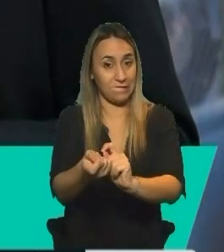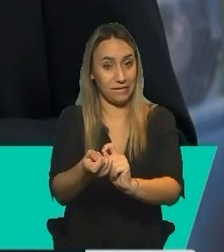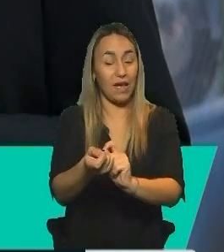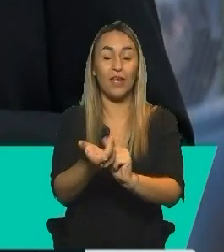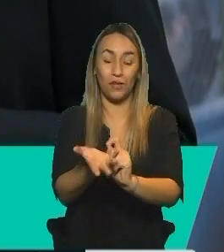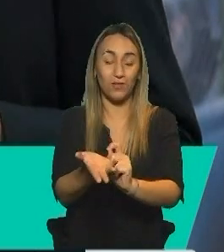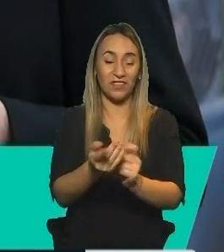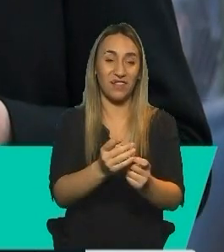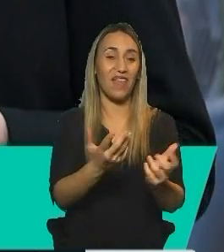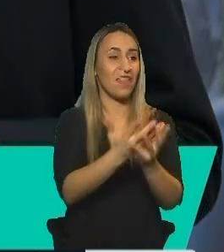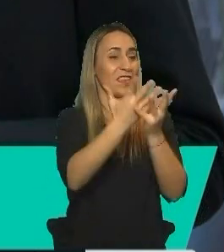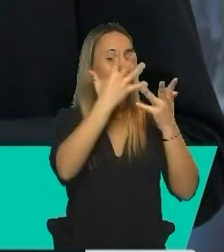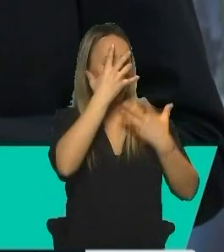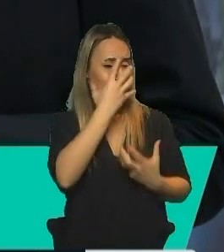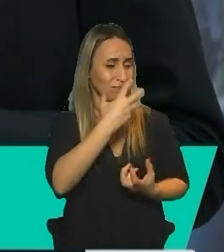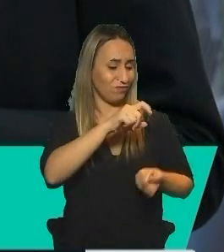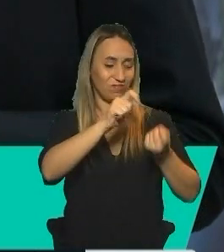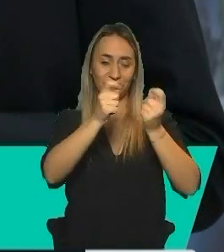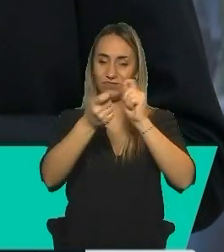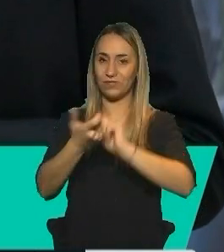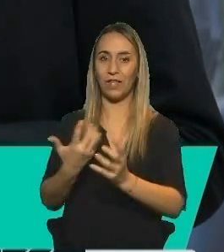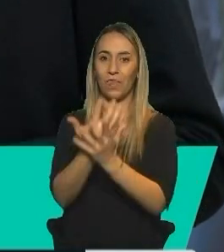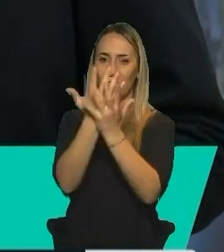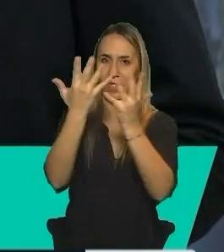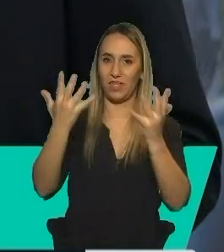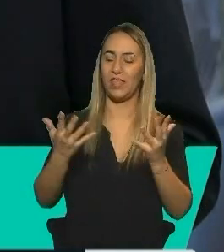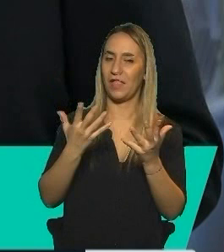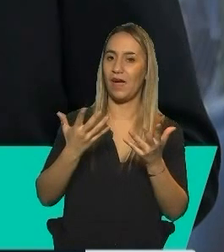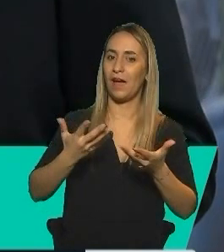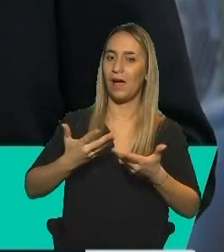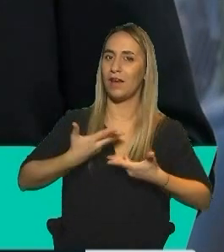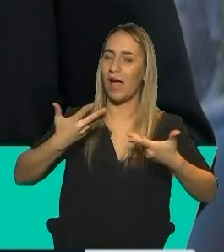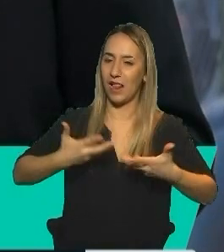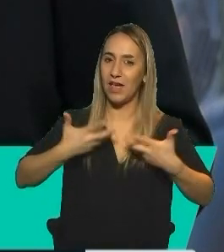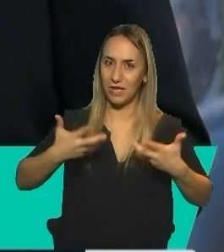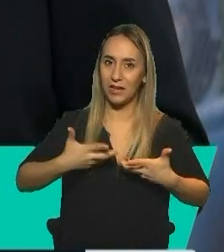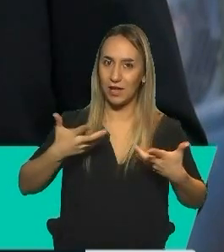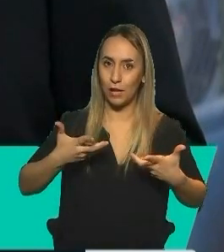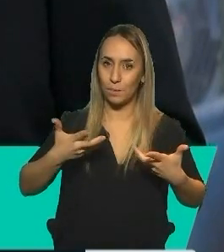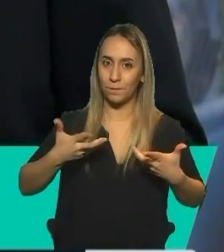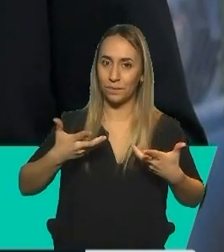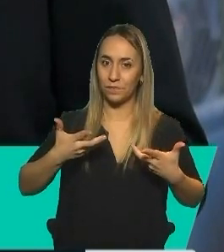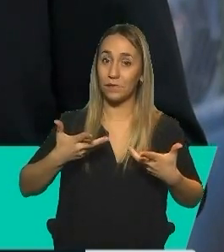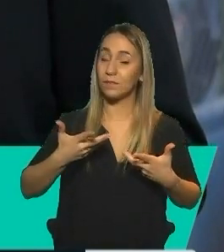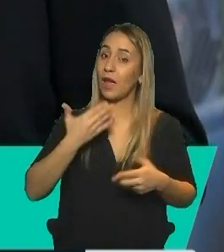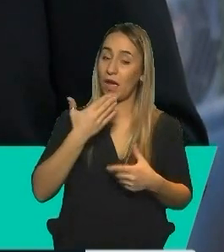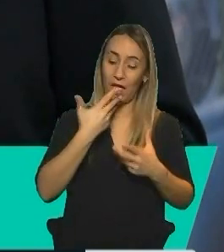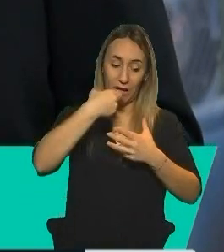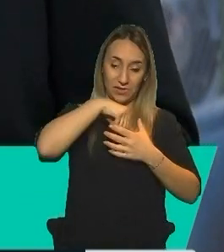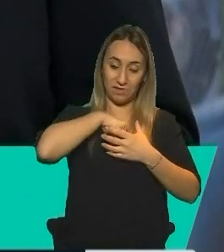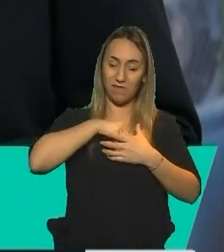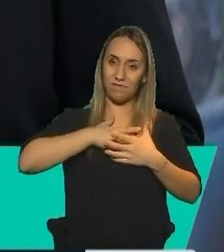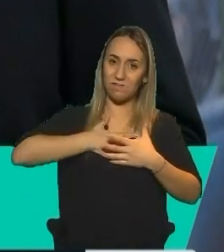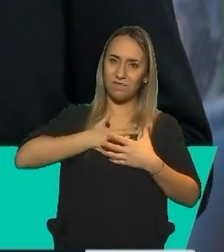día, de ser un día de tristeza, va a transformarse en un día de alegría, porque nuestro trabajo